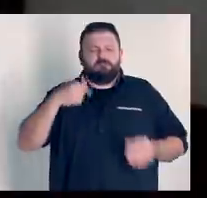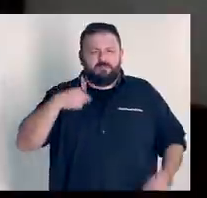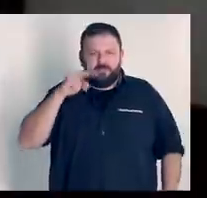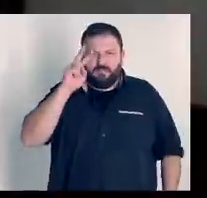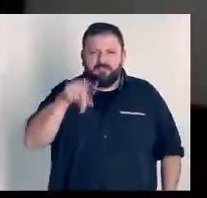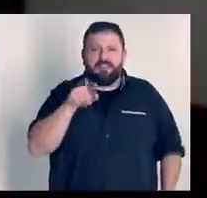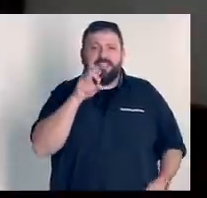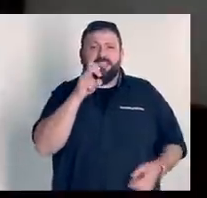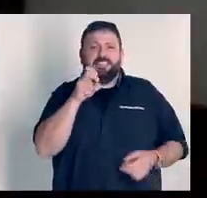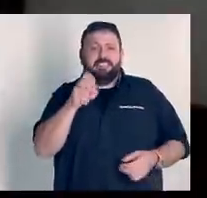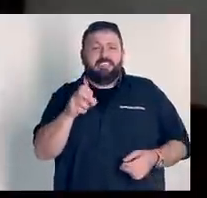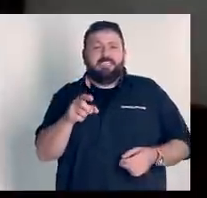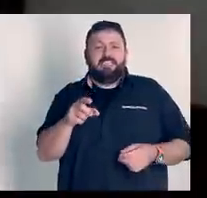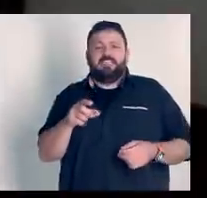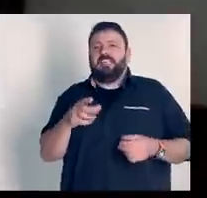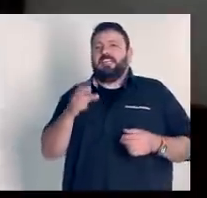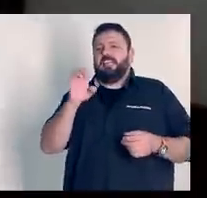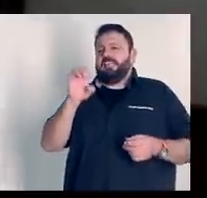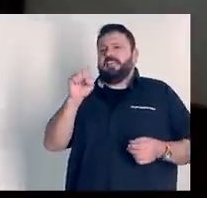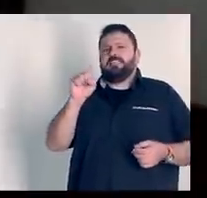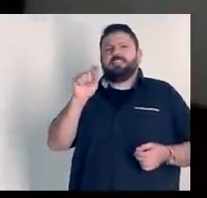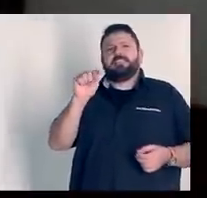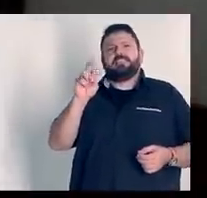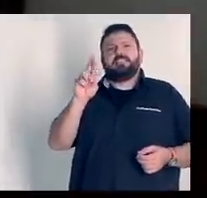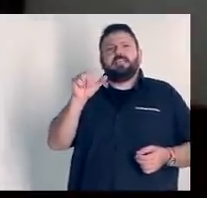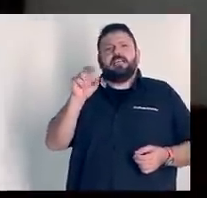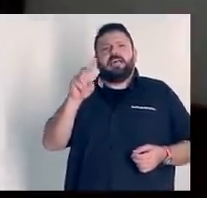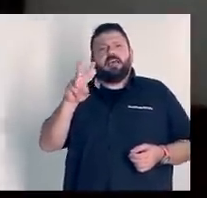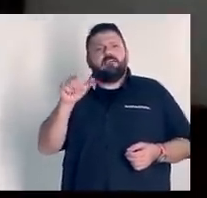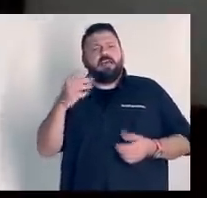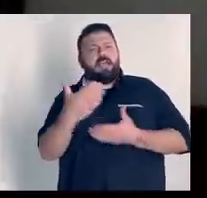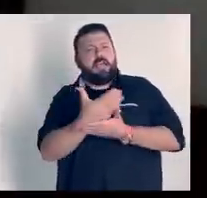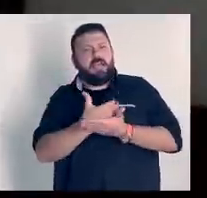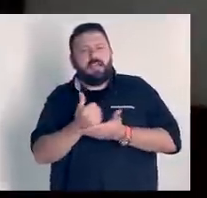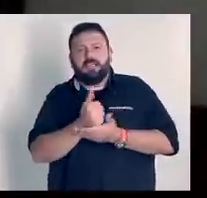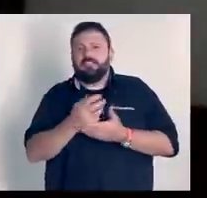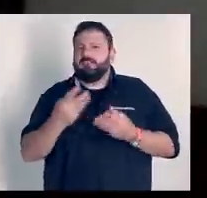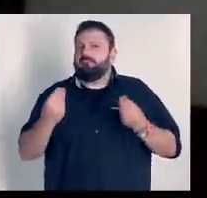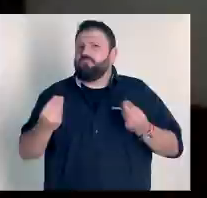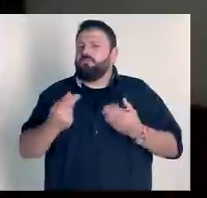Extravaganas van a estar recibiendo muchos premios, muchos diamantes nuevos